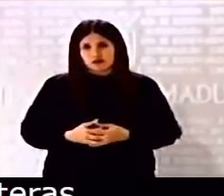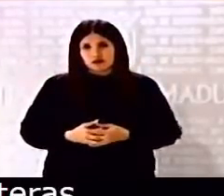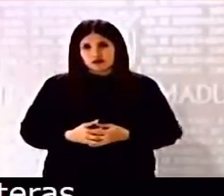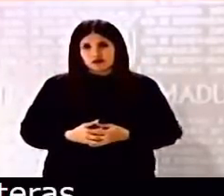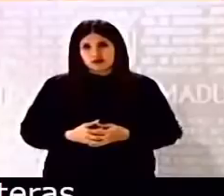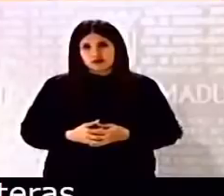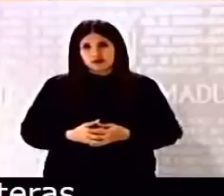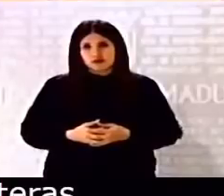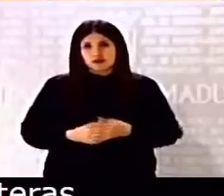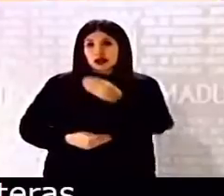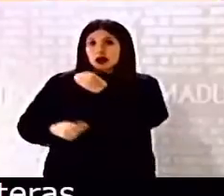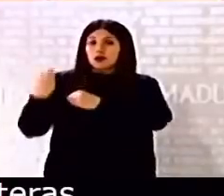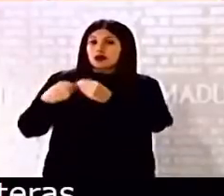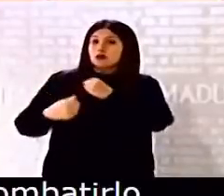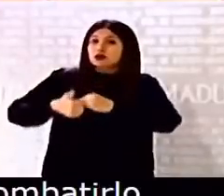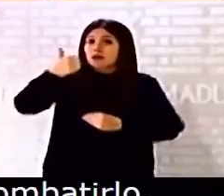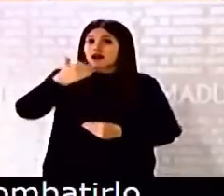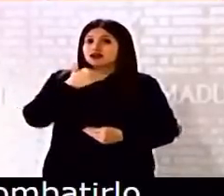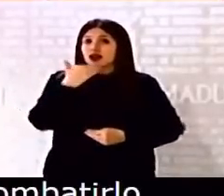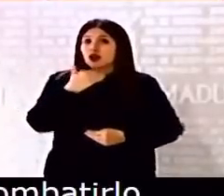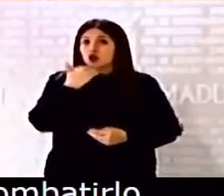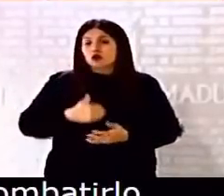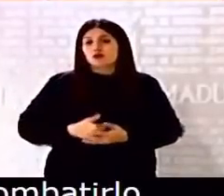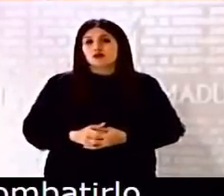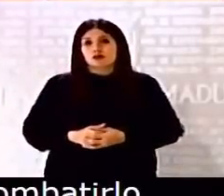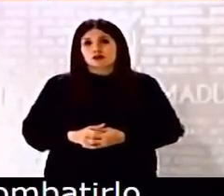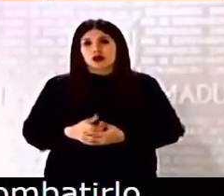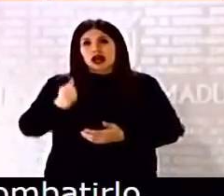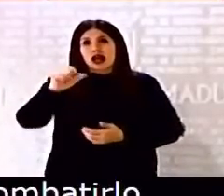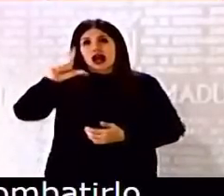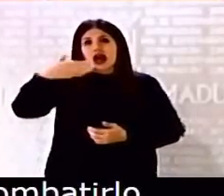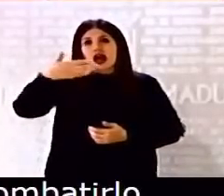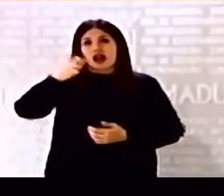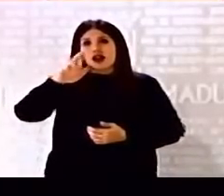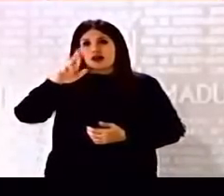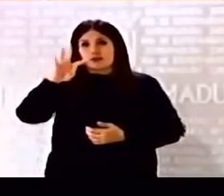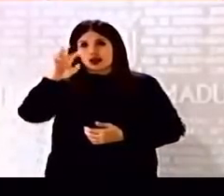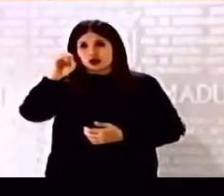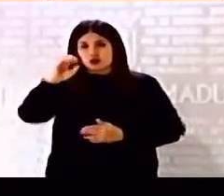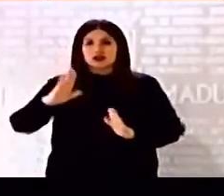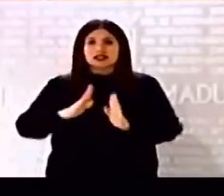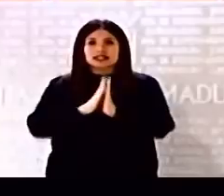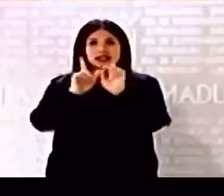¿Y hay alguna pregunta más? Alberto Santa Cruz.